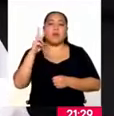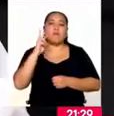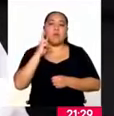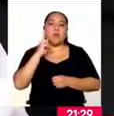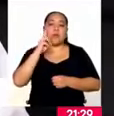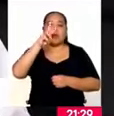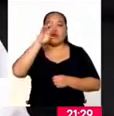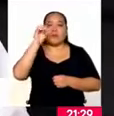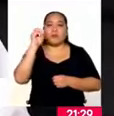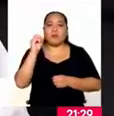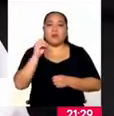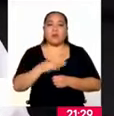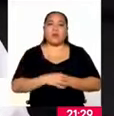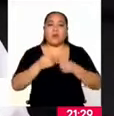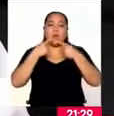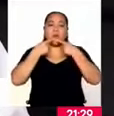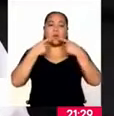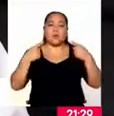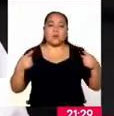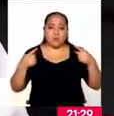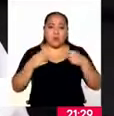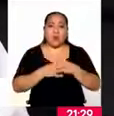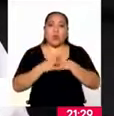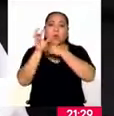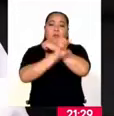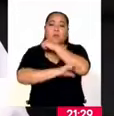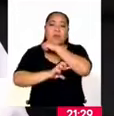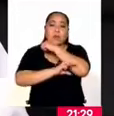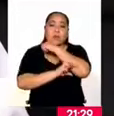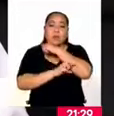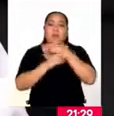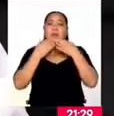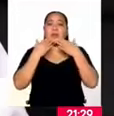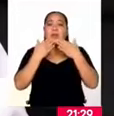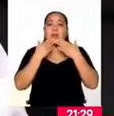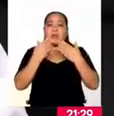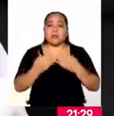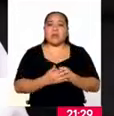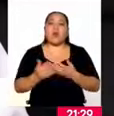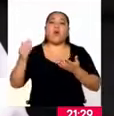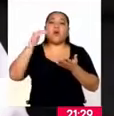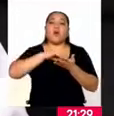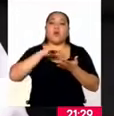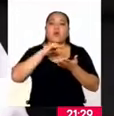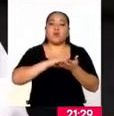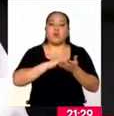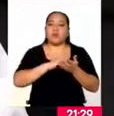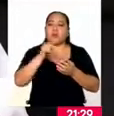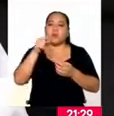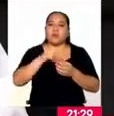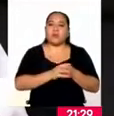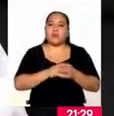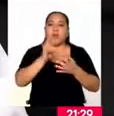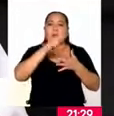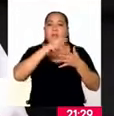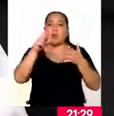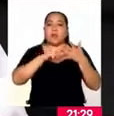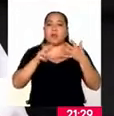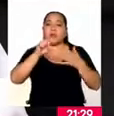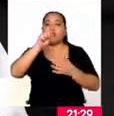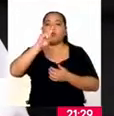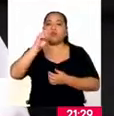20, debo anunciar al país, gracias a los datos obtenidos nuevamente por los intendentes regionales de la